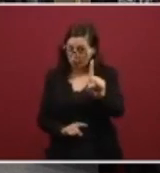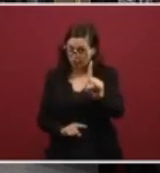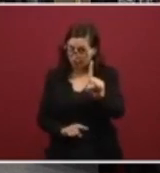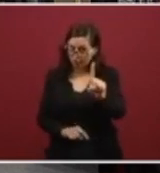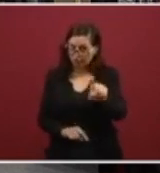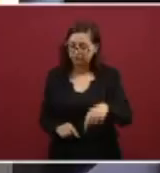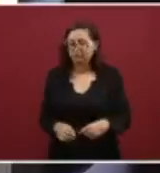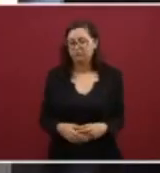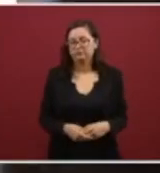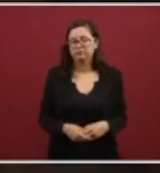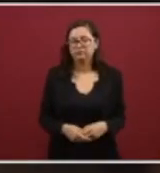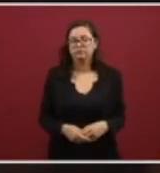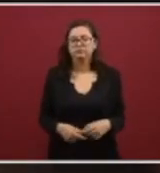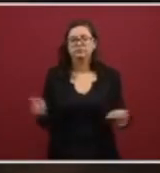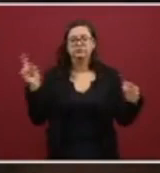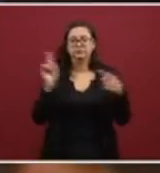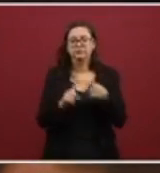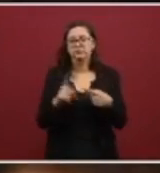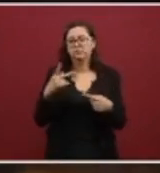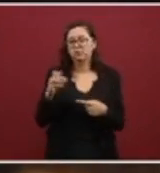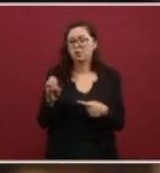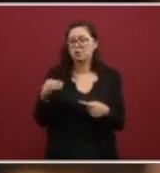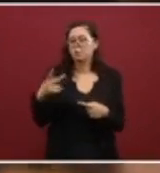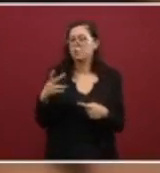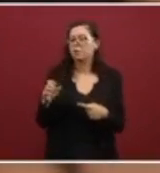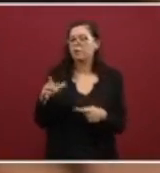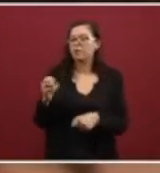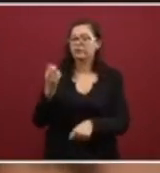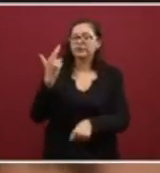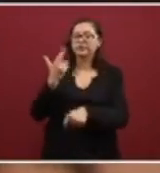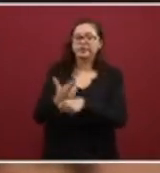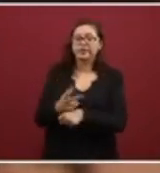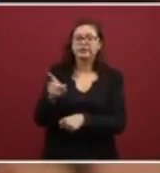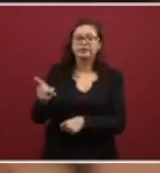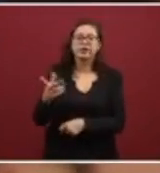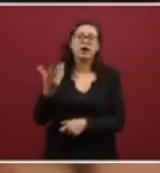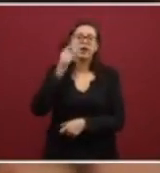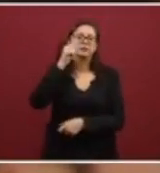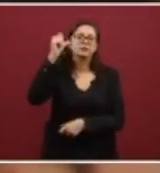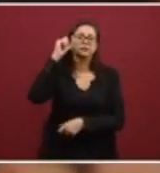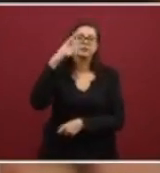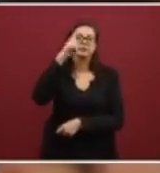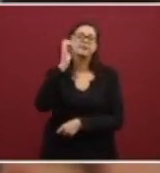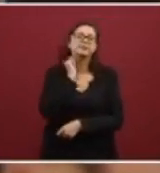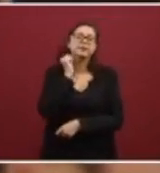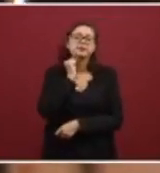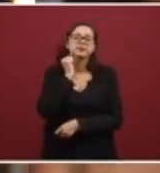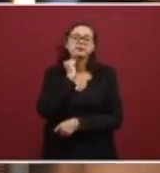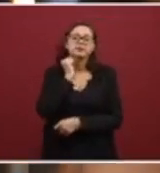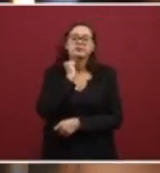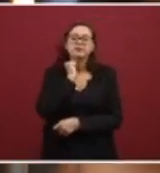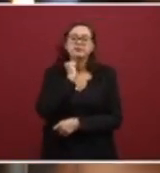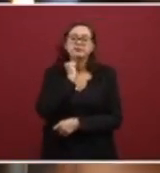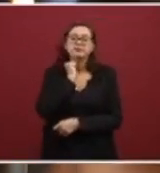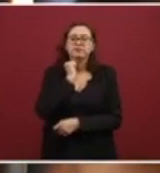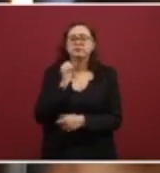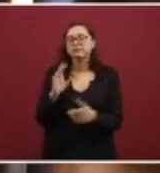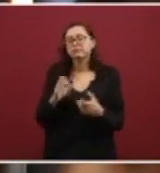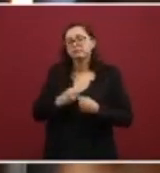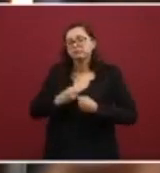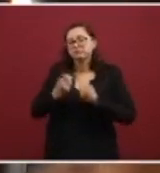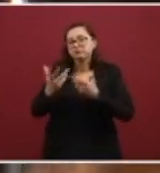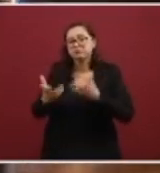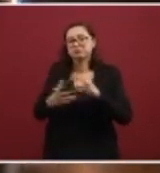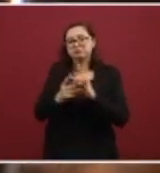Principalmente ayer, el secretario Mike Pompeo dijo ayer a senadores que reconoció, les confesó quizá,